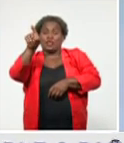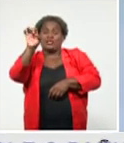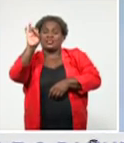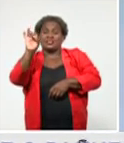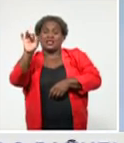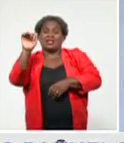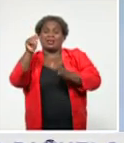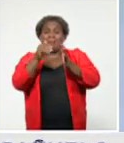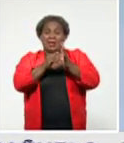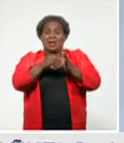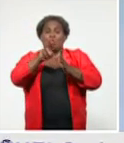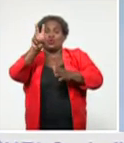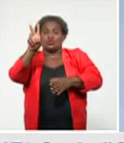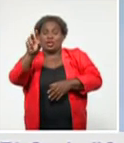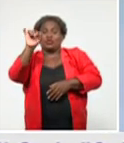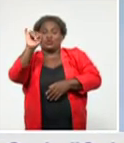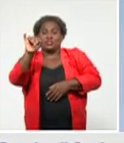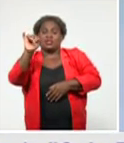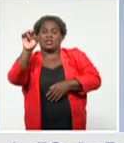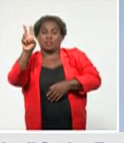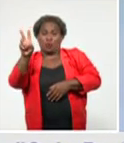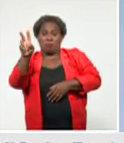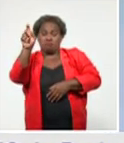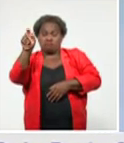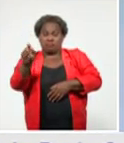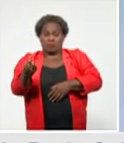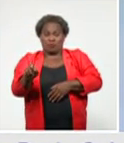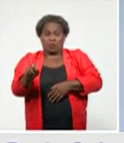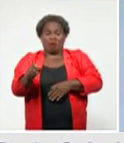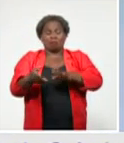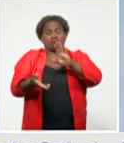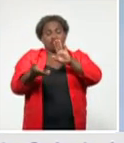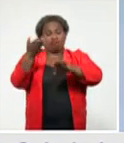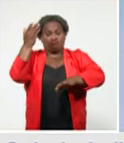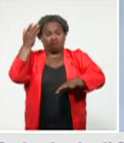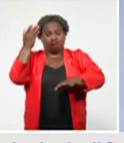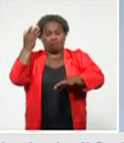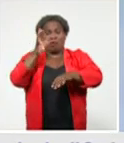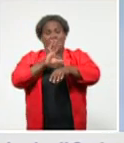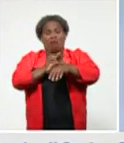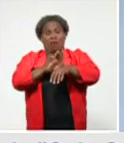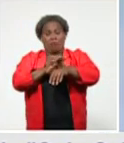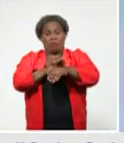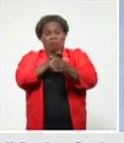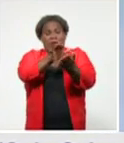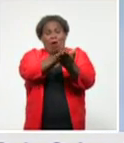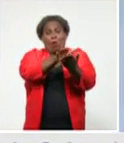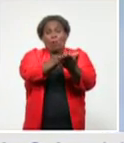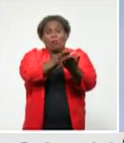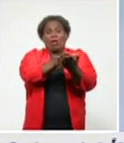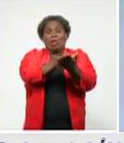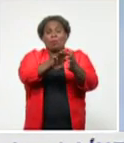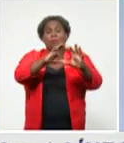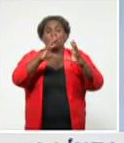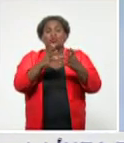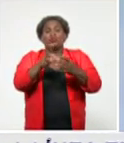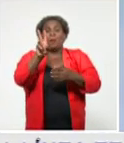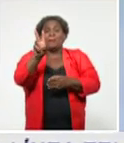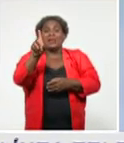217.262 casos, cifra elevada, y ya se acumulan en el mundo